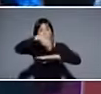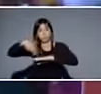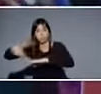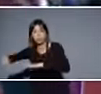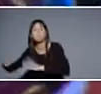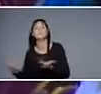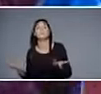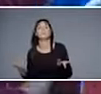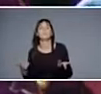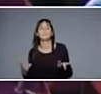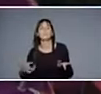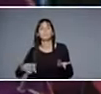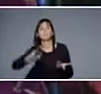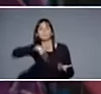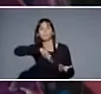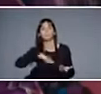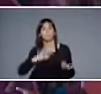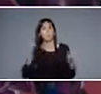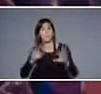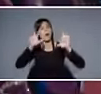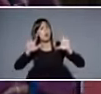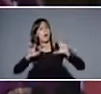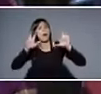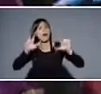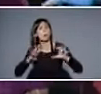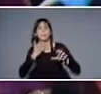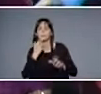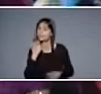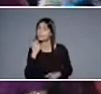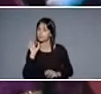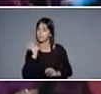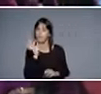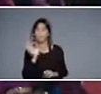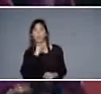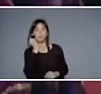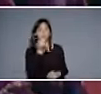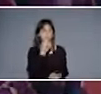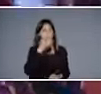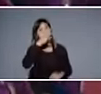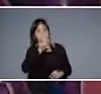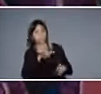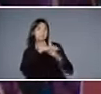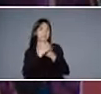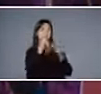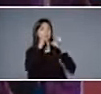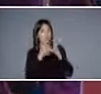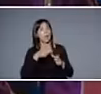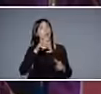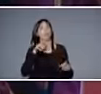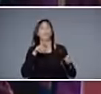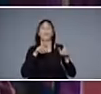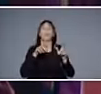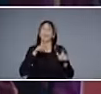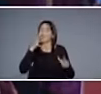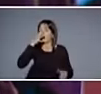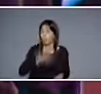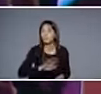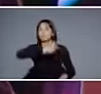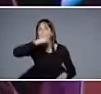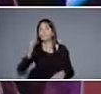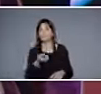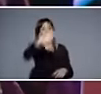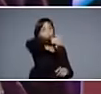primeros en que tenemos que aprender de eso. Sí, cantamos mucho aquí, denunciamos mucho aquí lo mal que lo pasamos, lo mal que lo pasan ustedes. Pero ¿saben qué